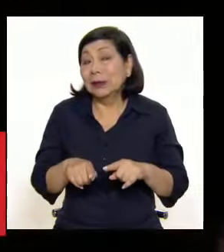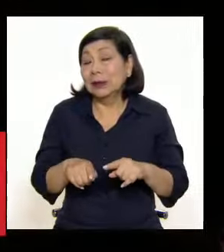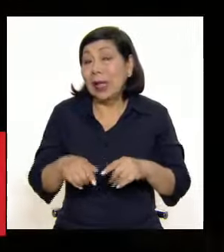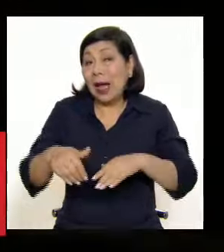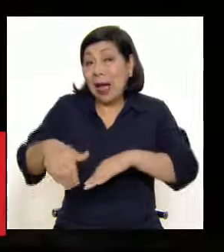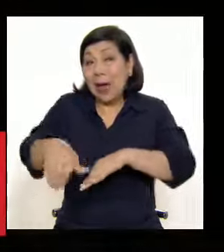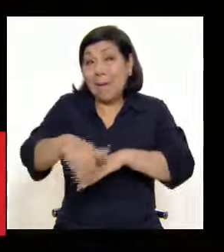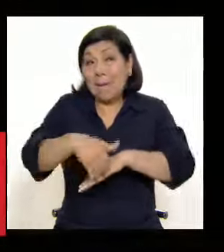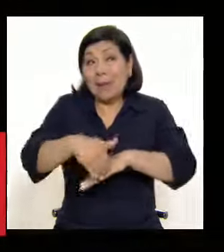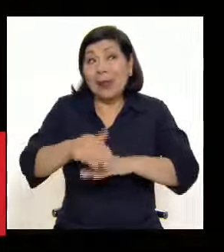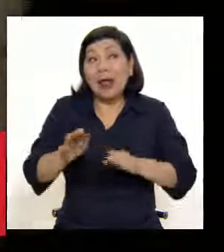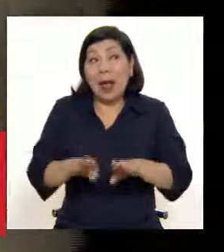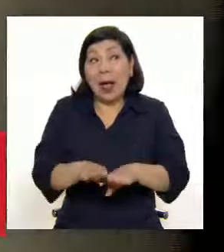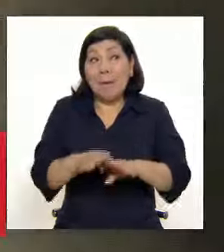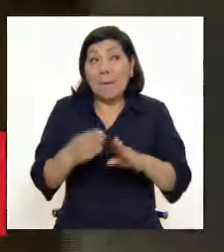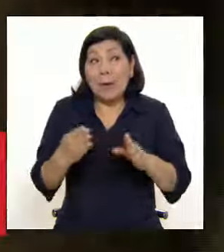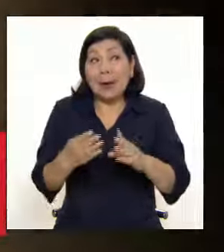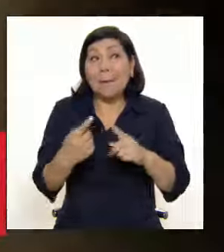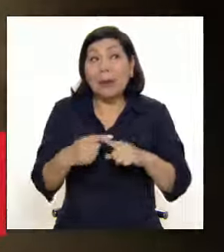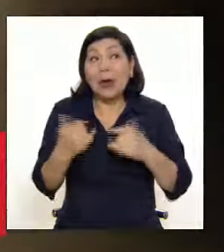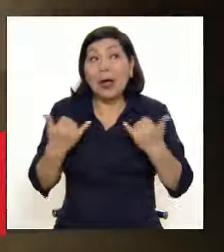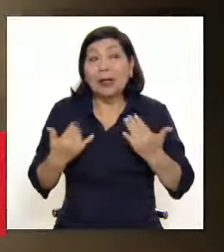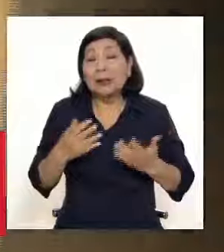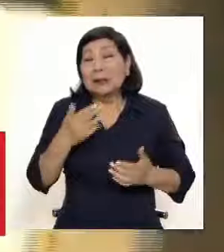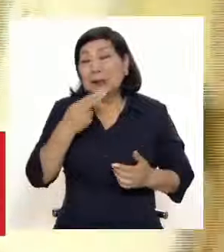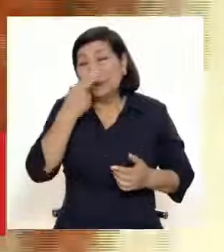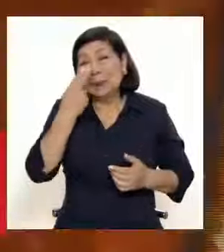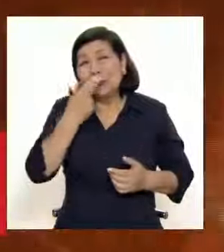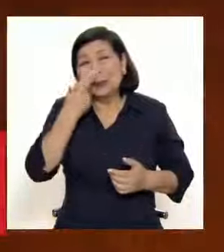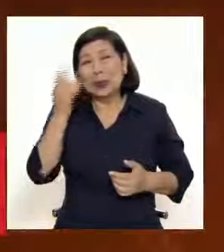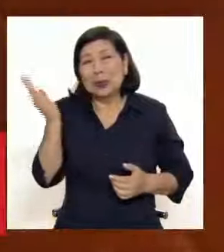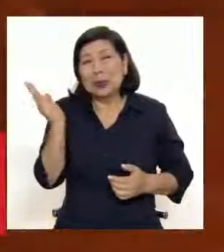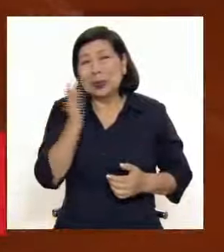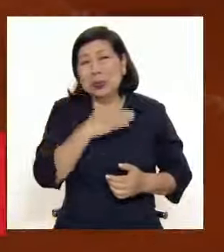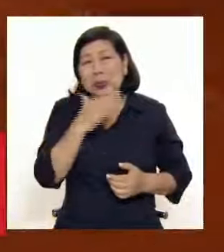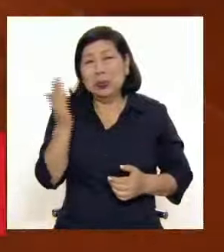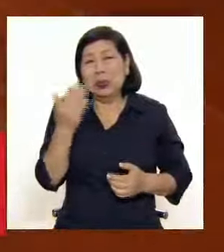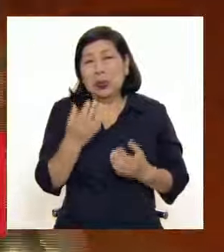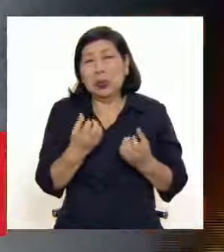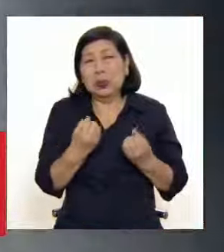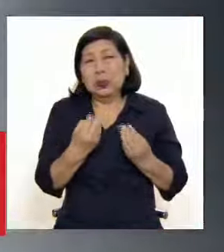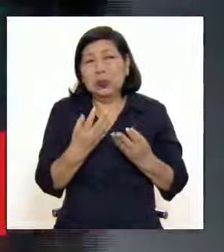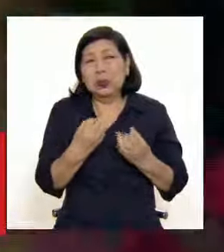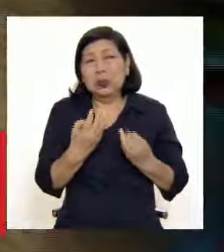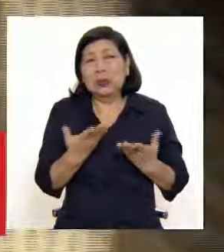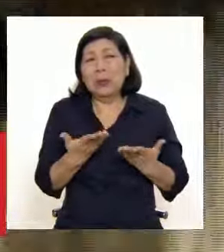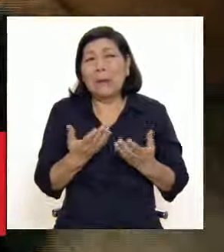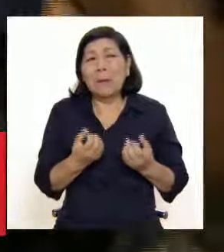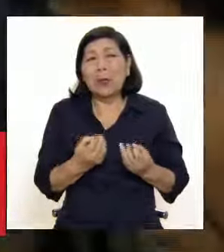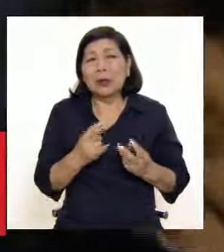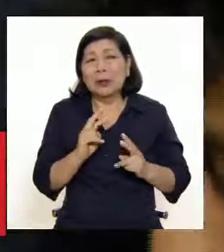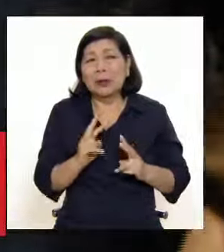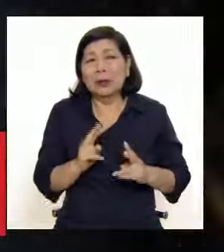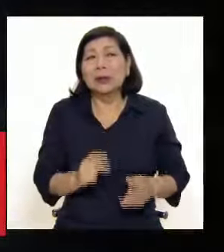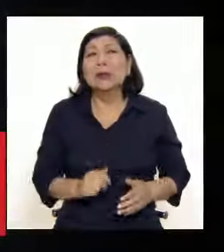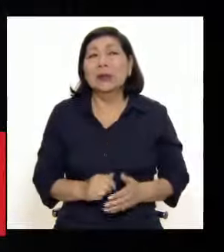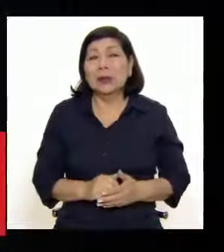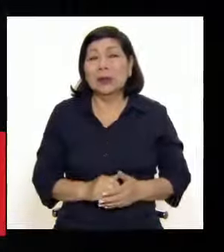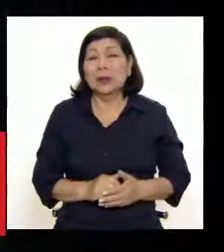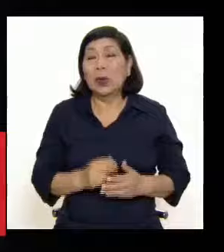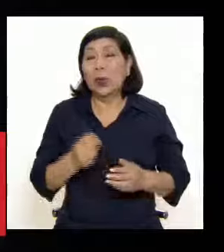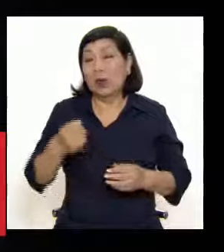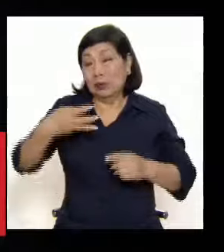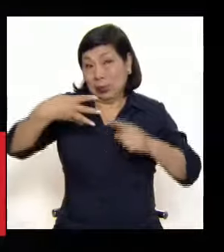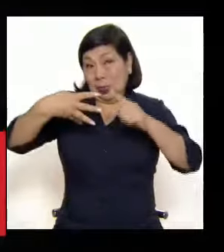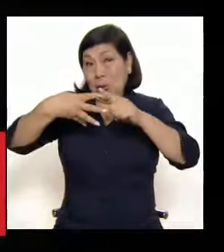avenida fue abierta. Sin embargo, por acá el olor del humo es bastante intenso. Nosotros que estamos en el